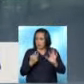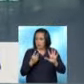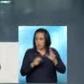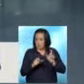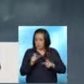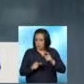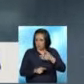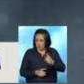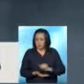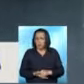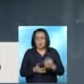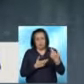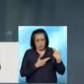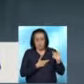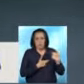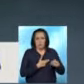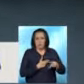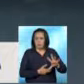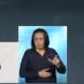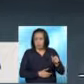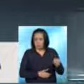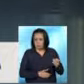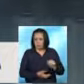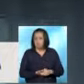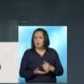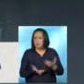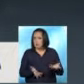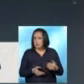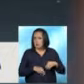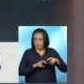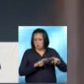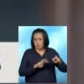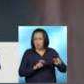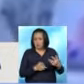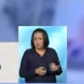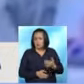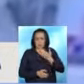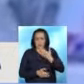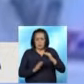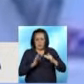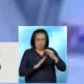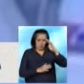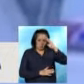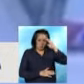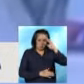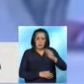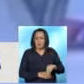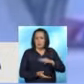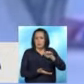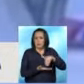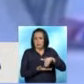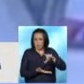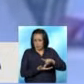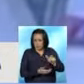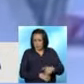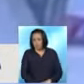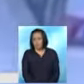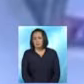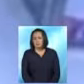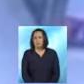7 personas habrían sido las responsables de este atraco, el cual es investigado por la comisaría de Monserrat en el cercado de Lima.